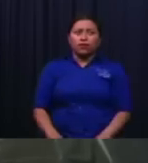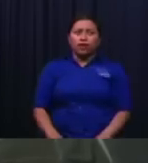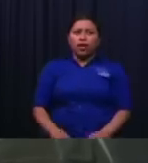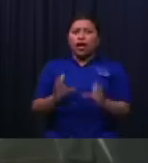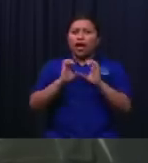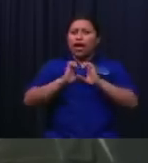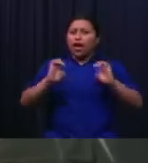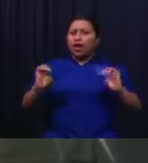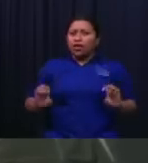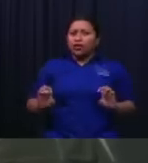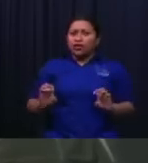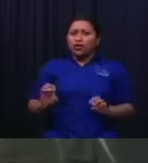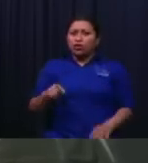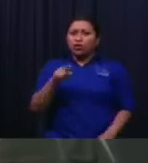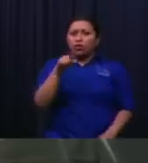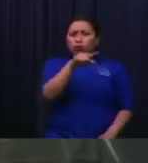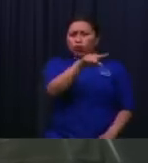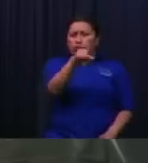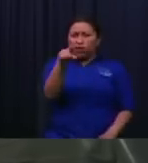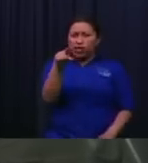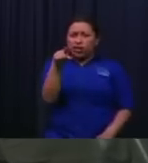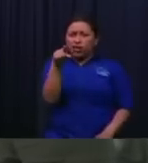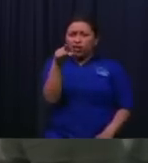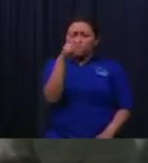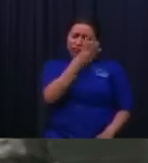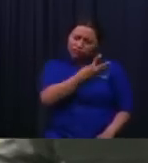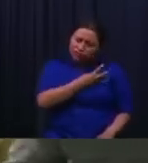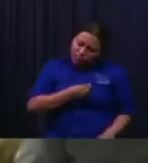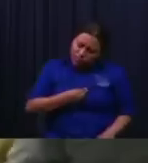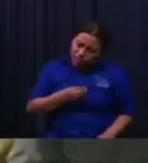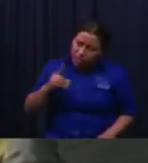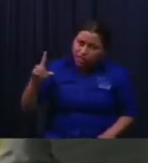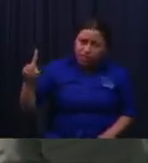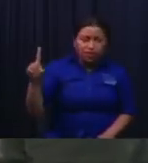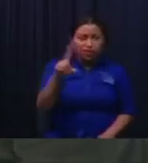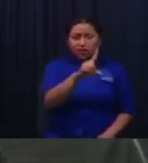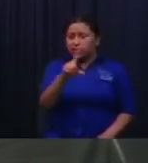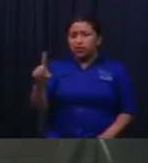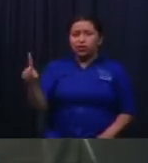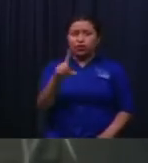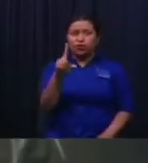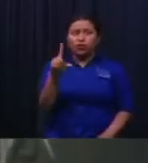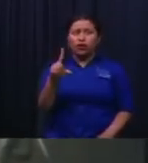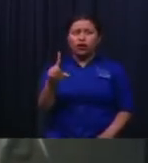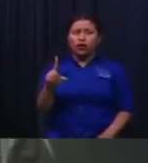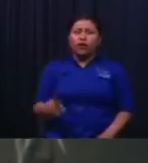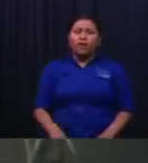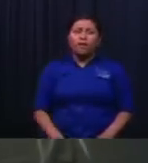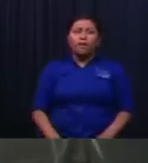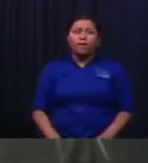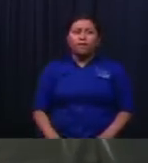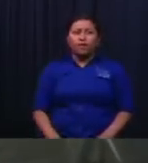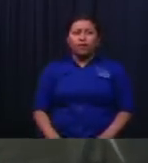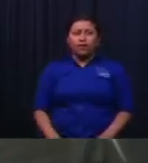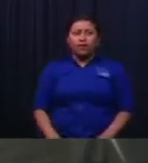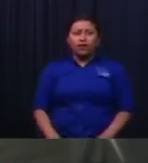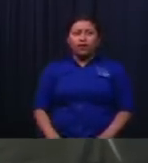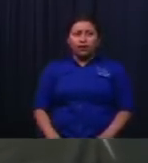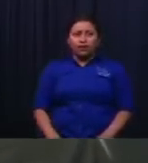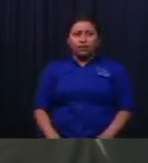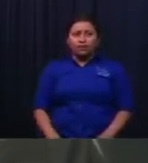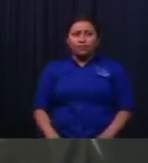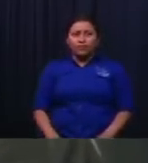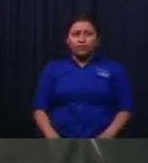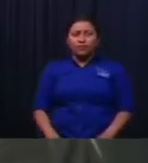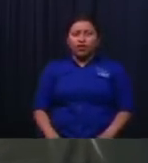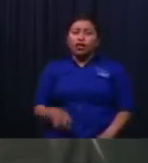tristes. Y no es que no se permita estar triste, claro, es parte de las emociones de la vida. Y el que esté triste, que